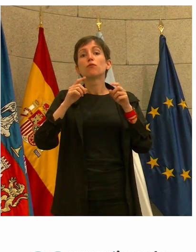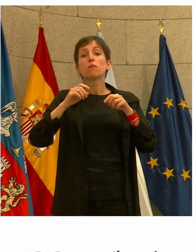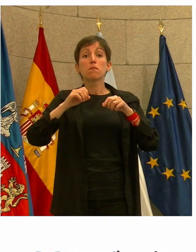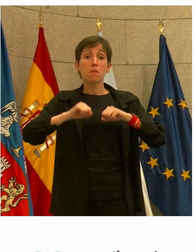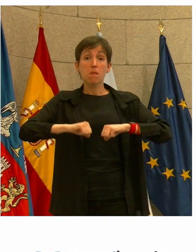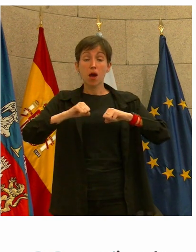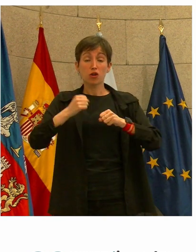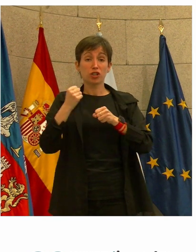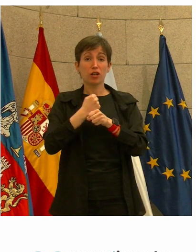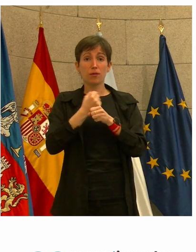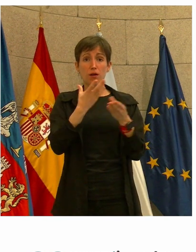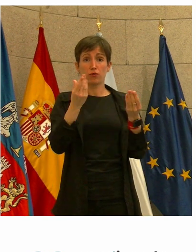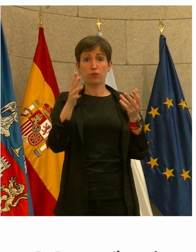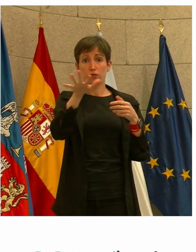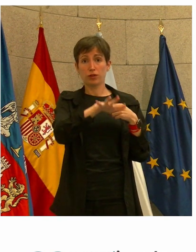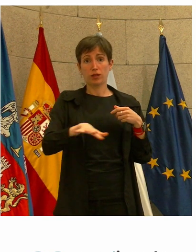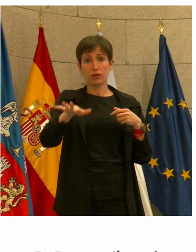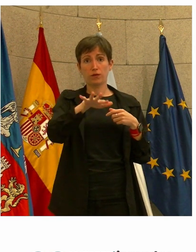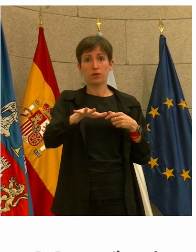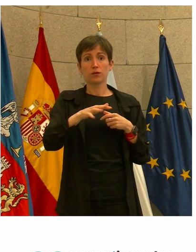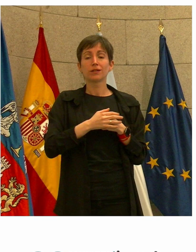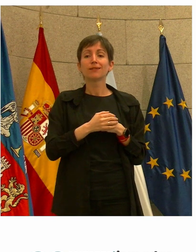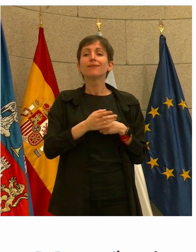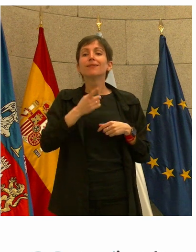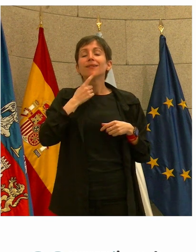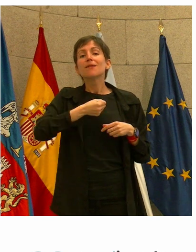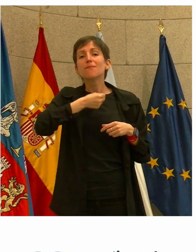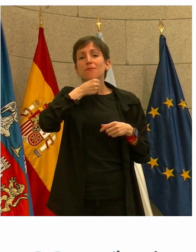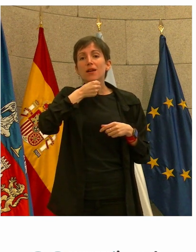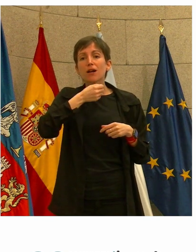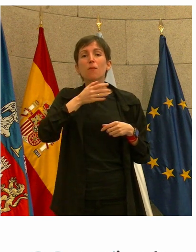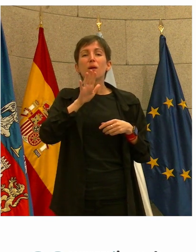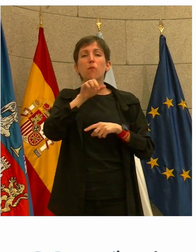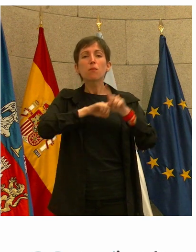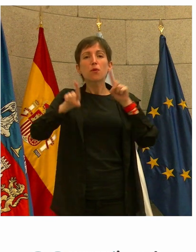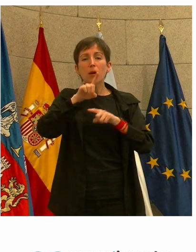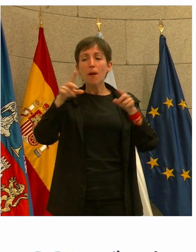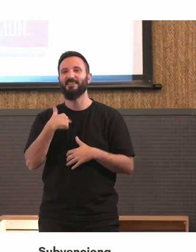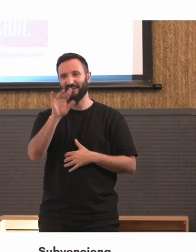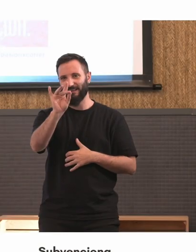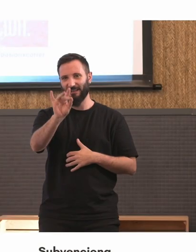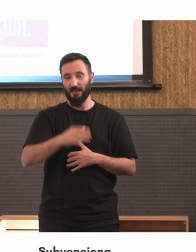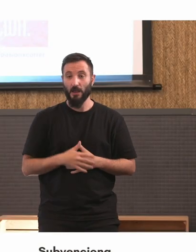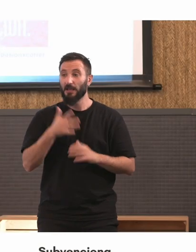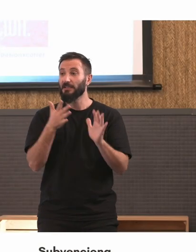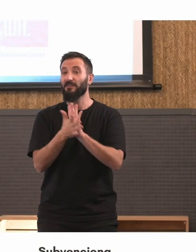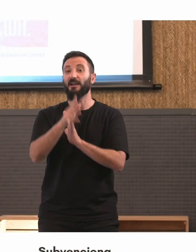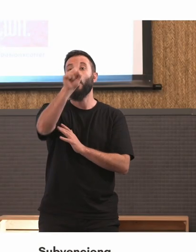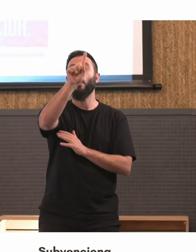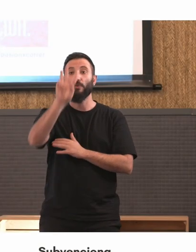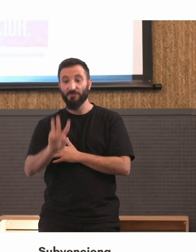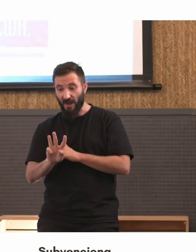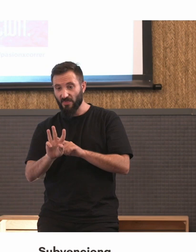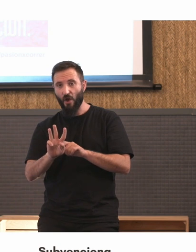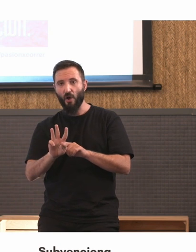pero este señor me decía para mí lo peor de ser viejo es que la sociedad en la que vivo no me habla se cruzan conmigo en la calle y no me ven de que un tercio